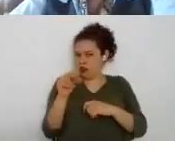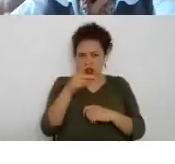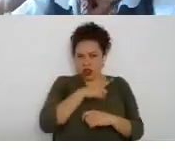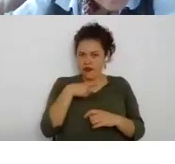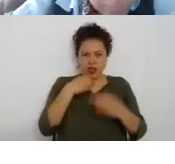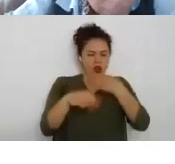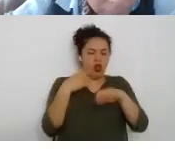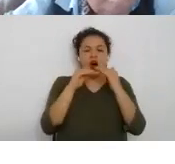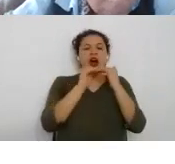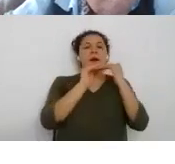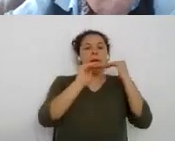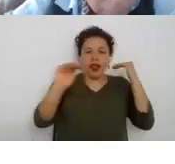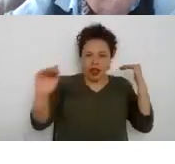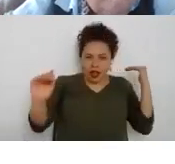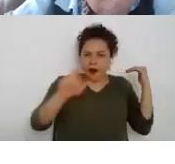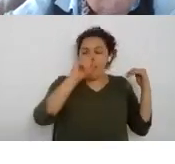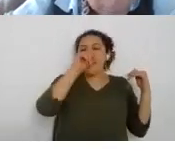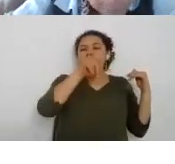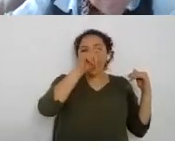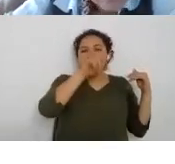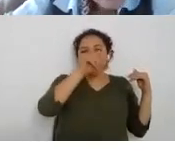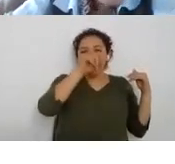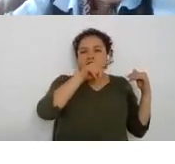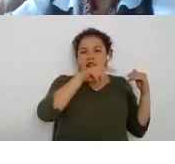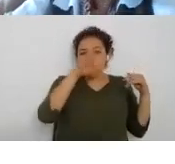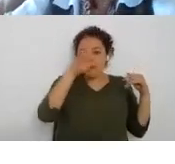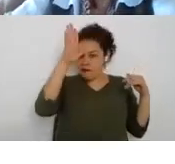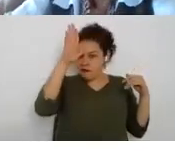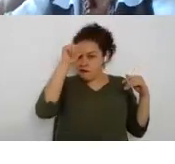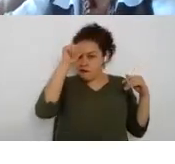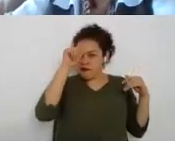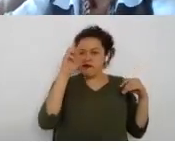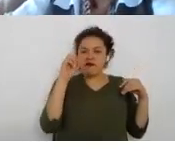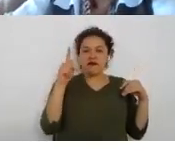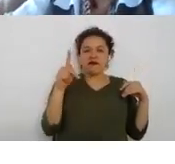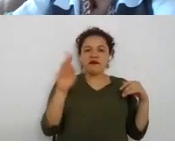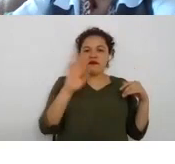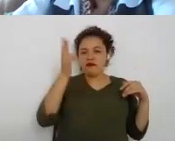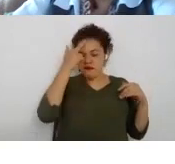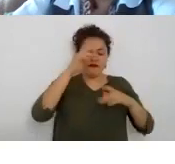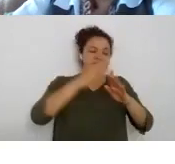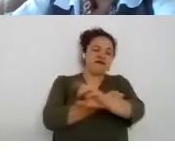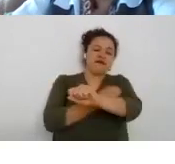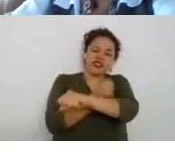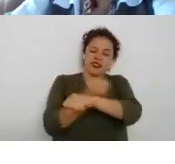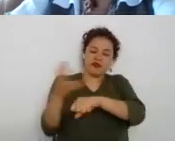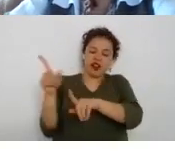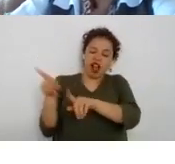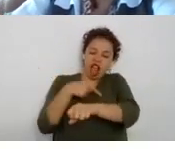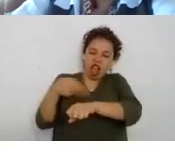Tenemos que procurar que sean con la misma tensión, ¿ok? Recuerden que tampoco buscamos cortar la circulación de la víctima,